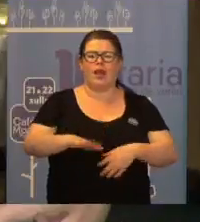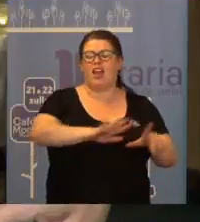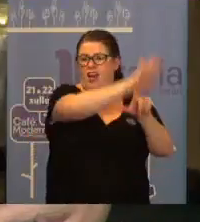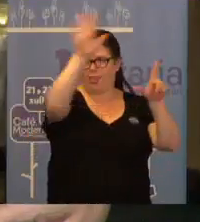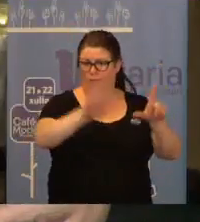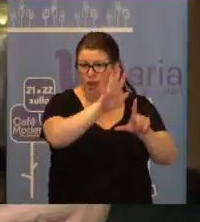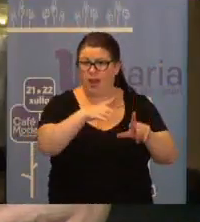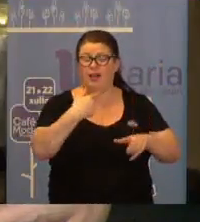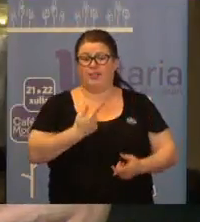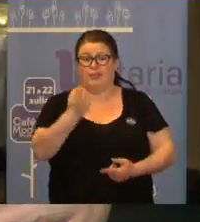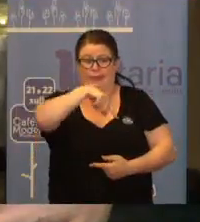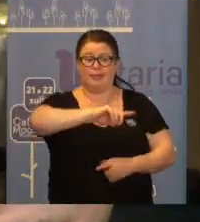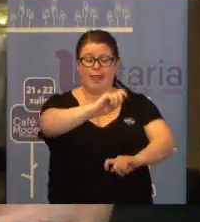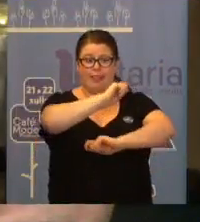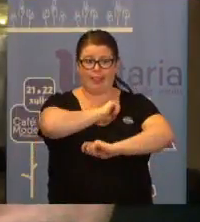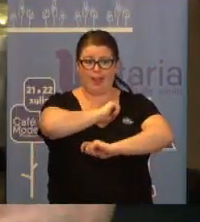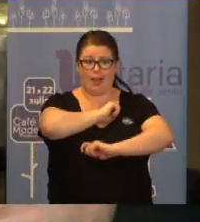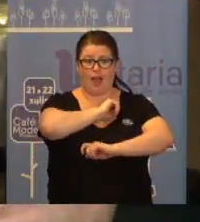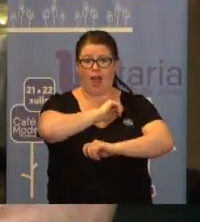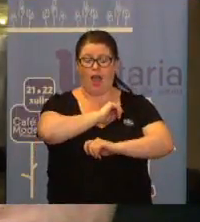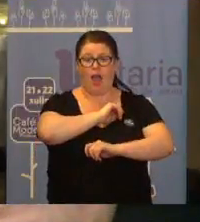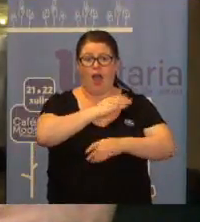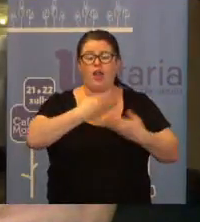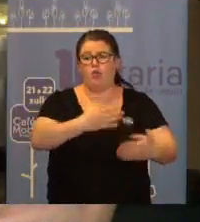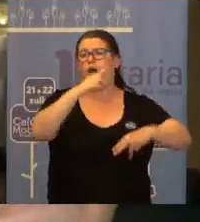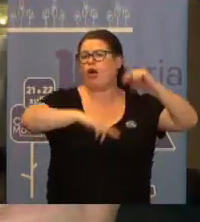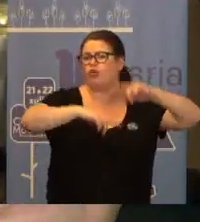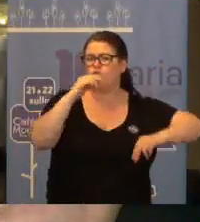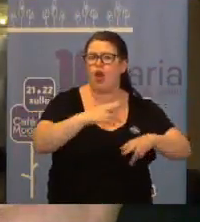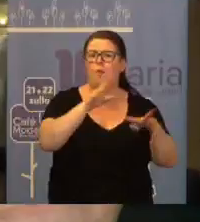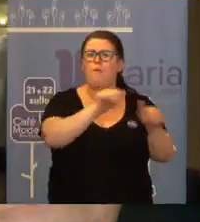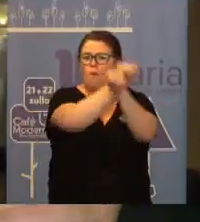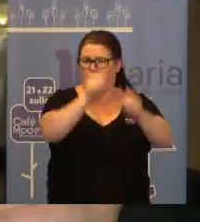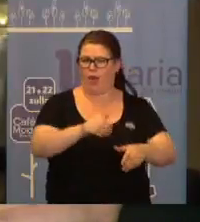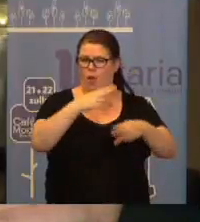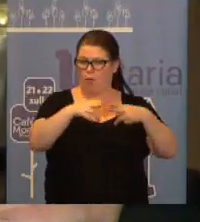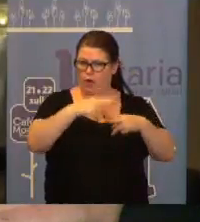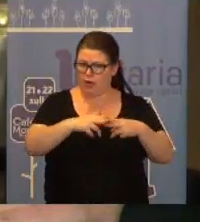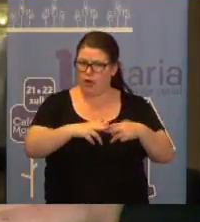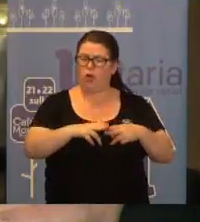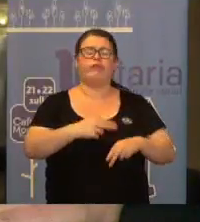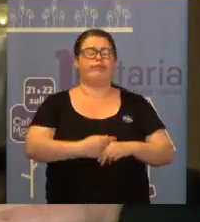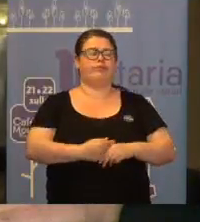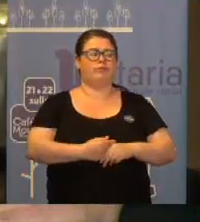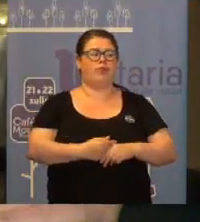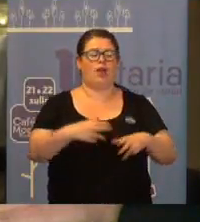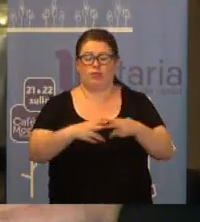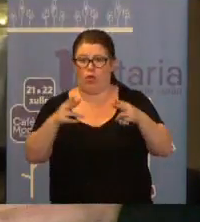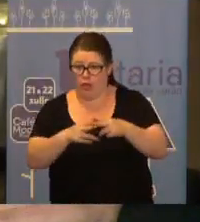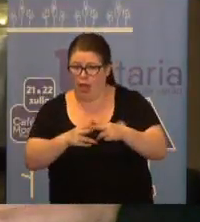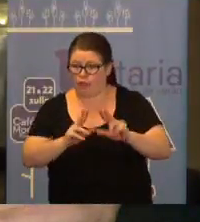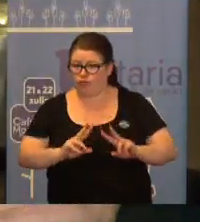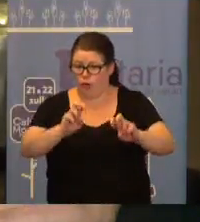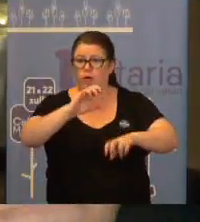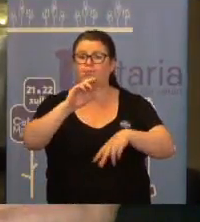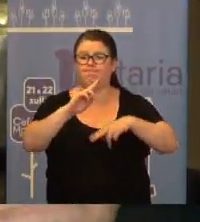polo tanto, eso tamén nos daría pé a xogar a construir un modelo político de hegemonía electoral e social, e